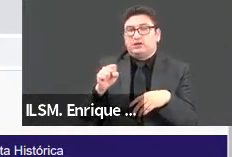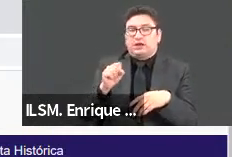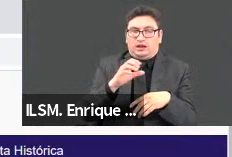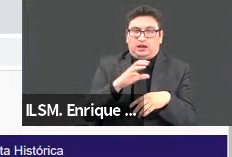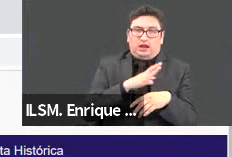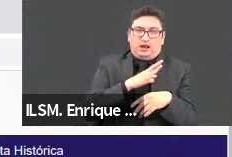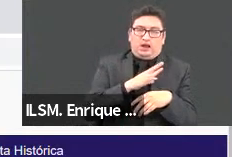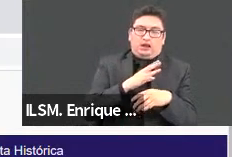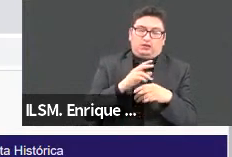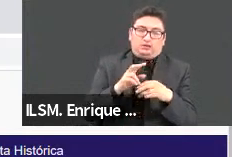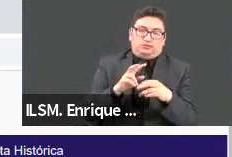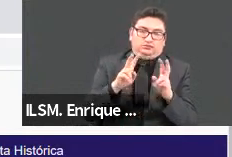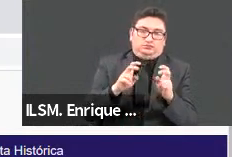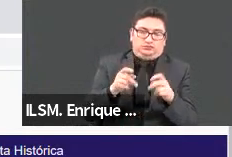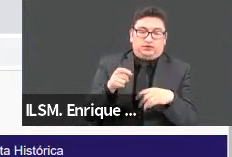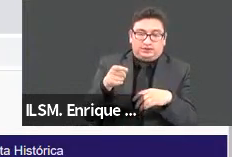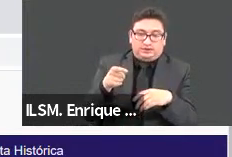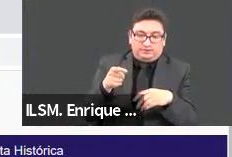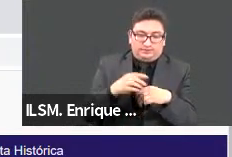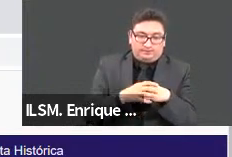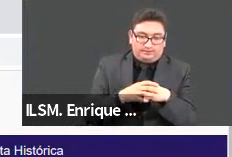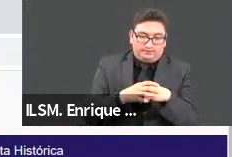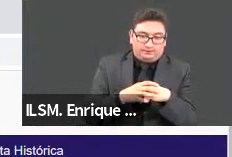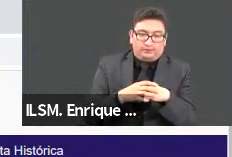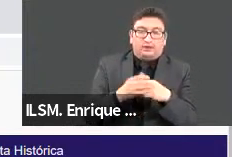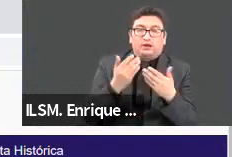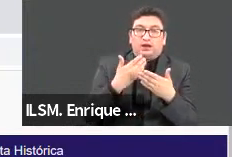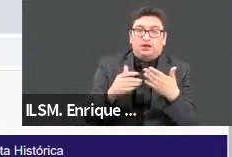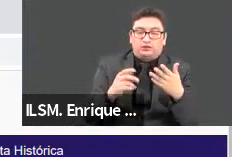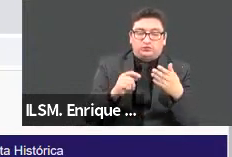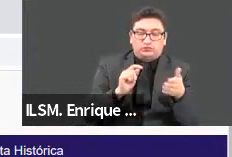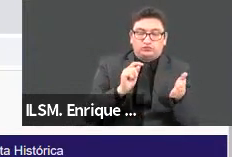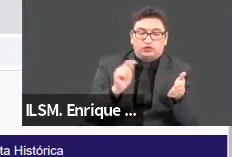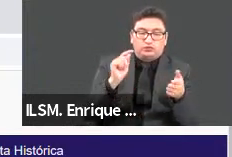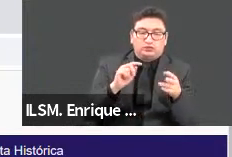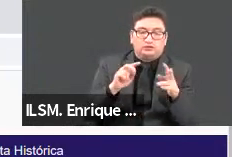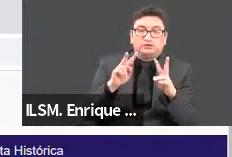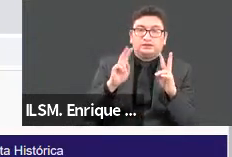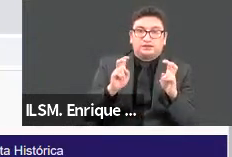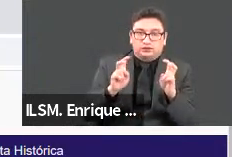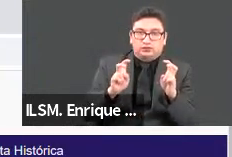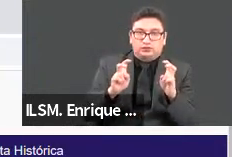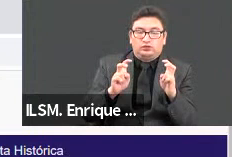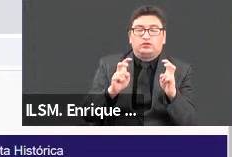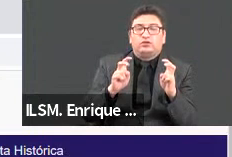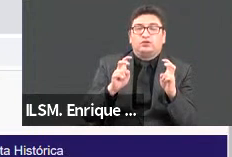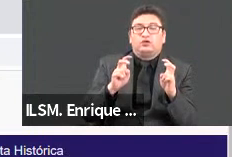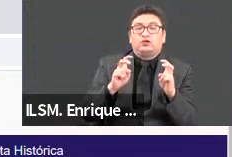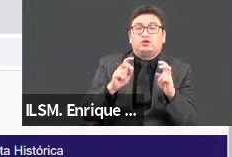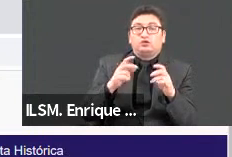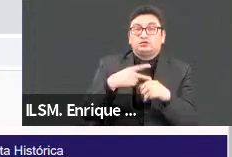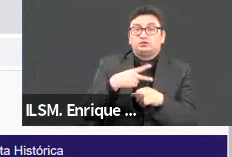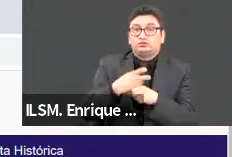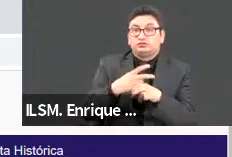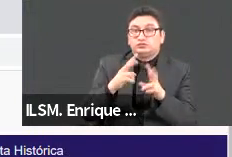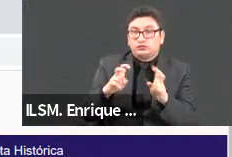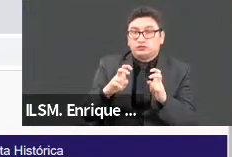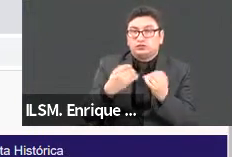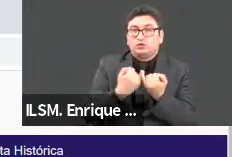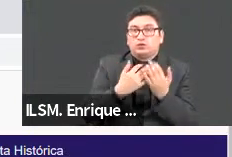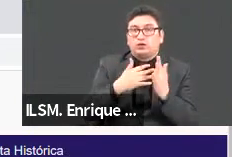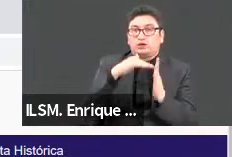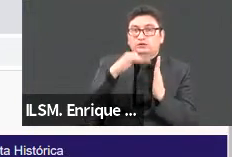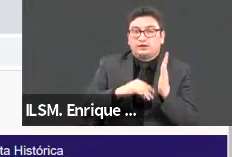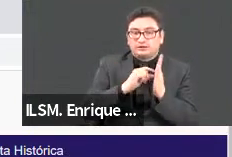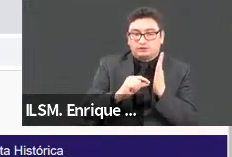plural. Y ahora vamos a marcar título, subtítulo, pero también el texto para aumentar nuestra búsqueda